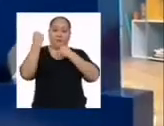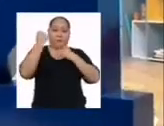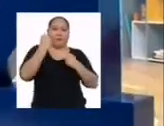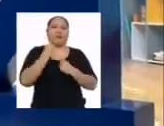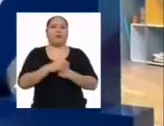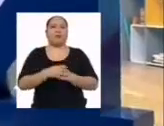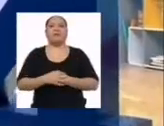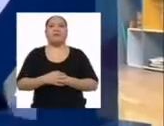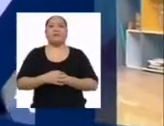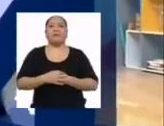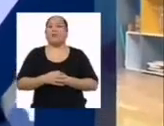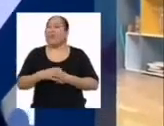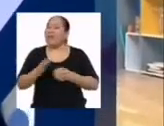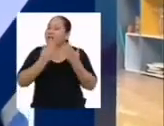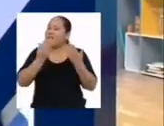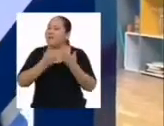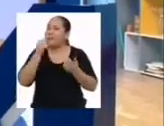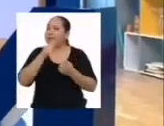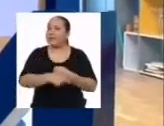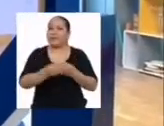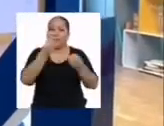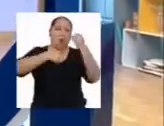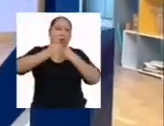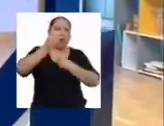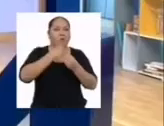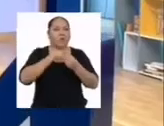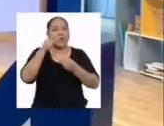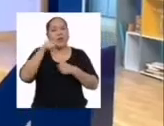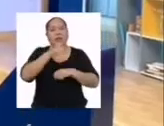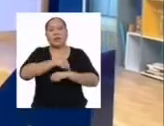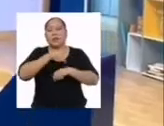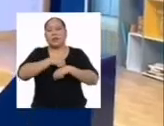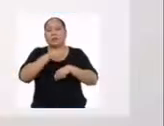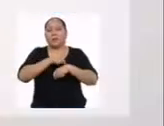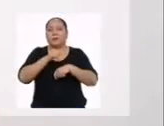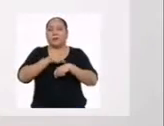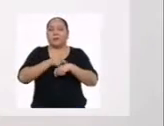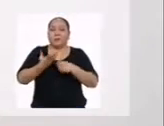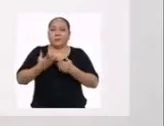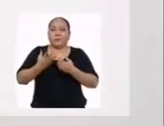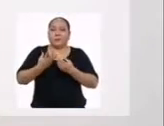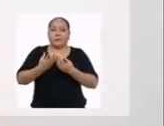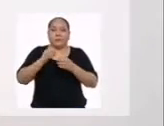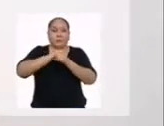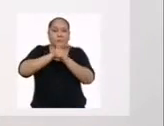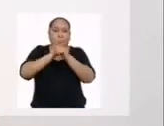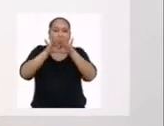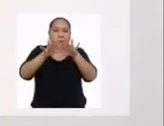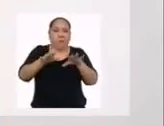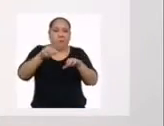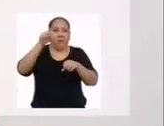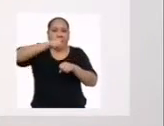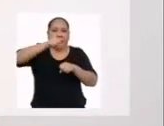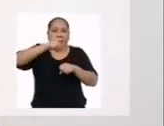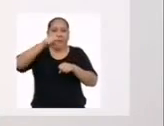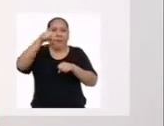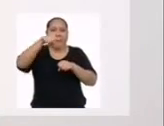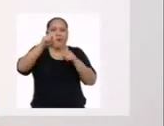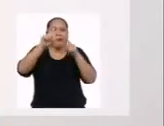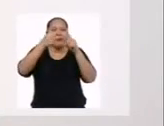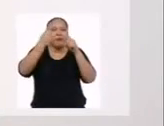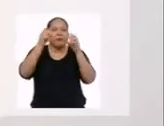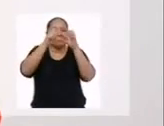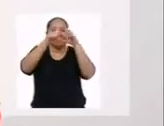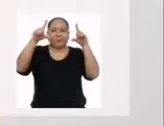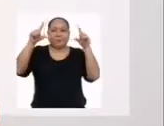profesora Felicitas. De la nutrición en los tiempos del coronavirus. Sí, este es el primer párrafo que cumple